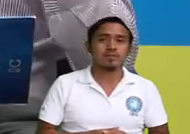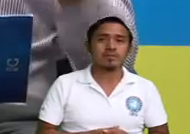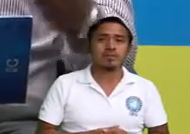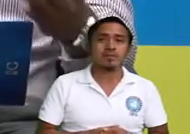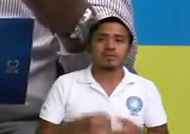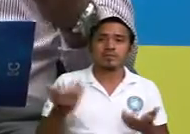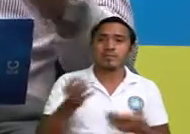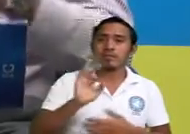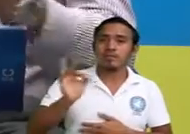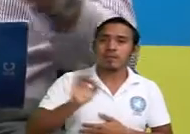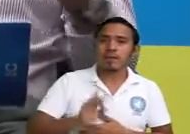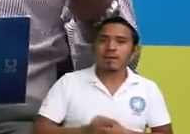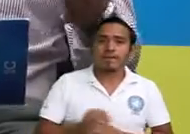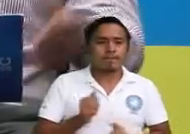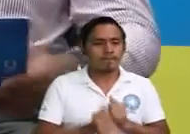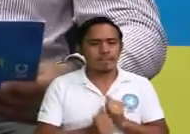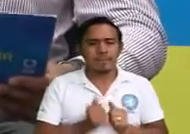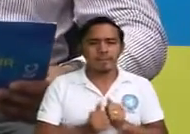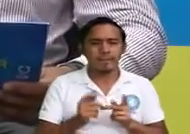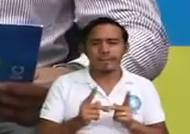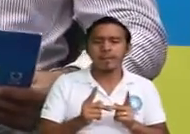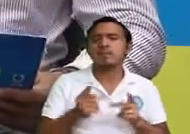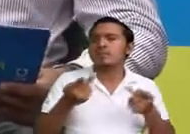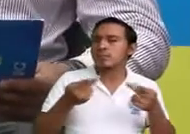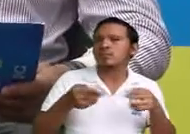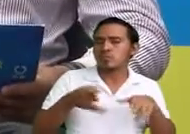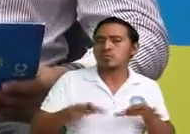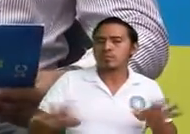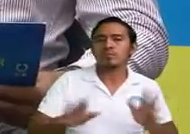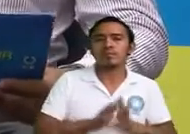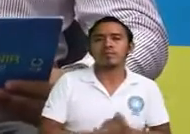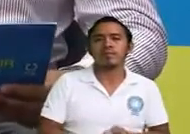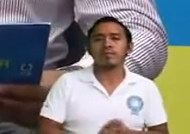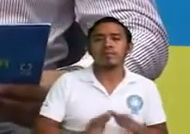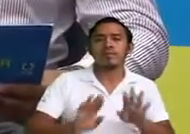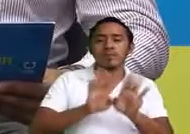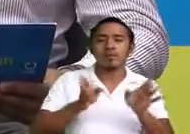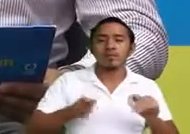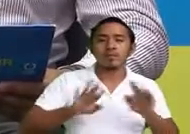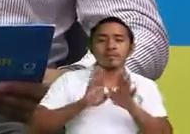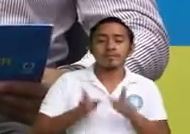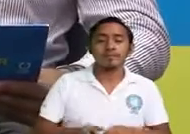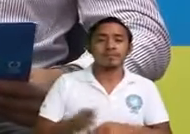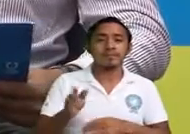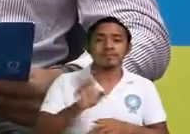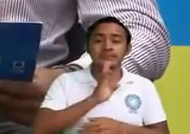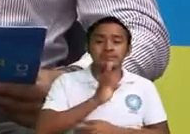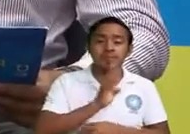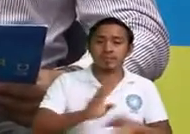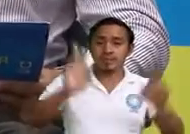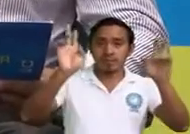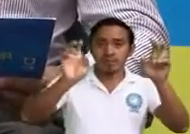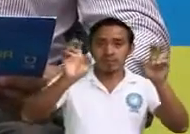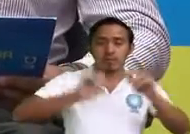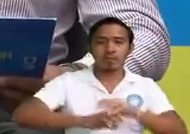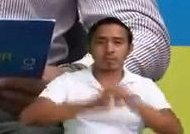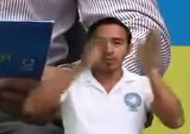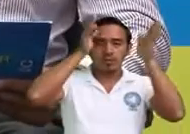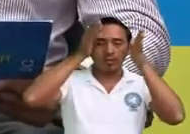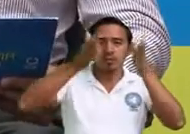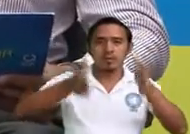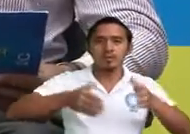precisamente una condición que no afecta, pero una condición normal que viven las mujeres. Vamos a hablar precisamente de la